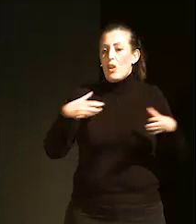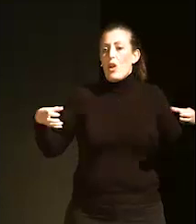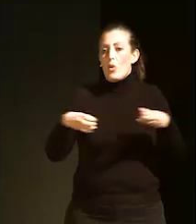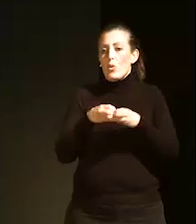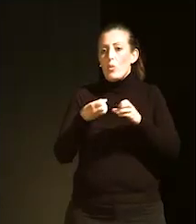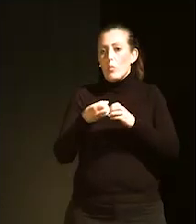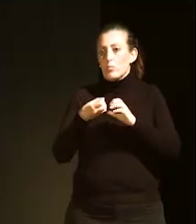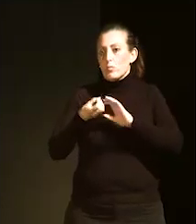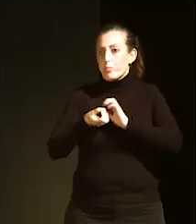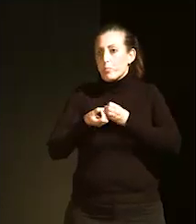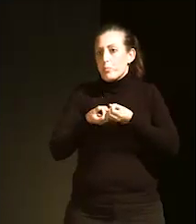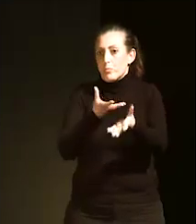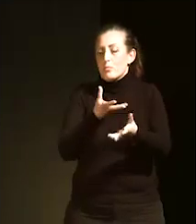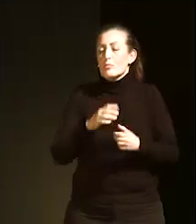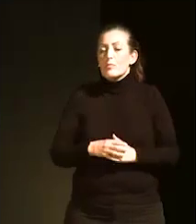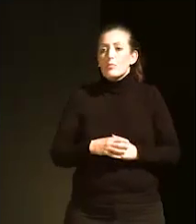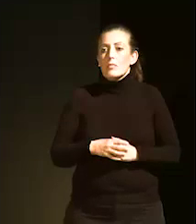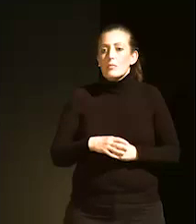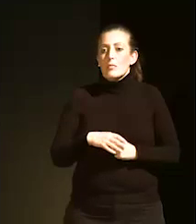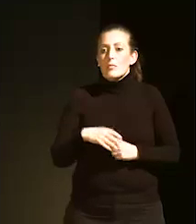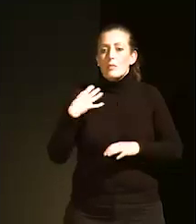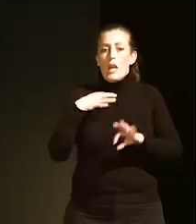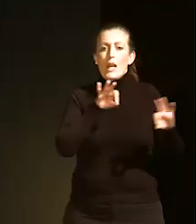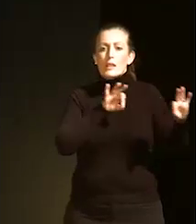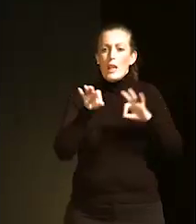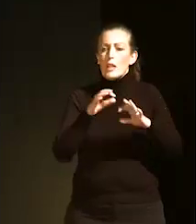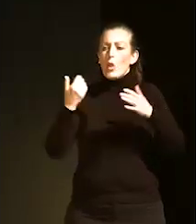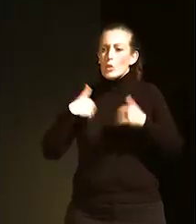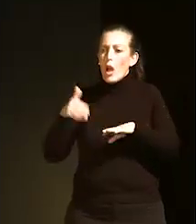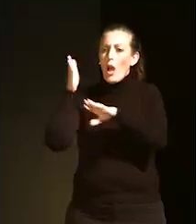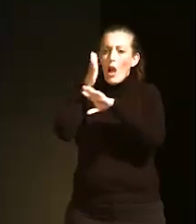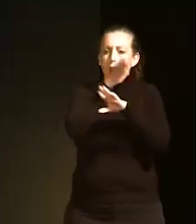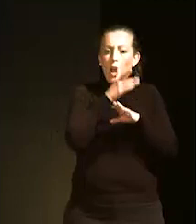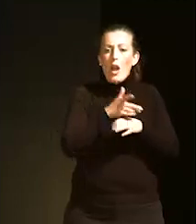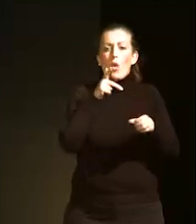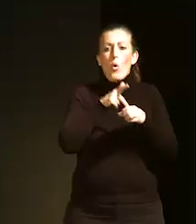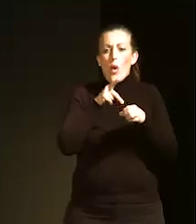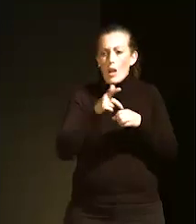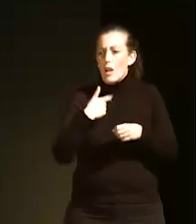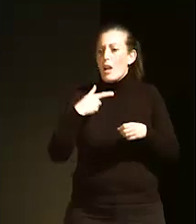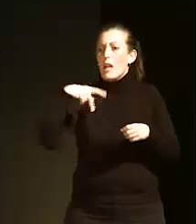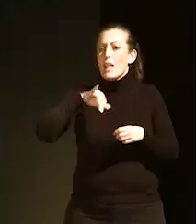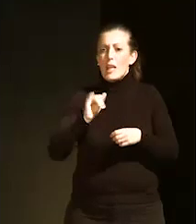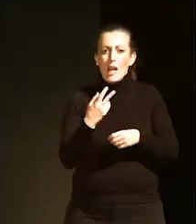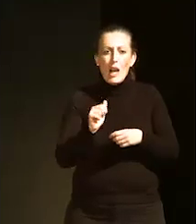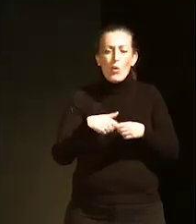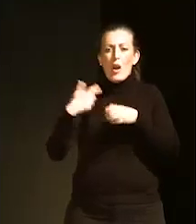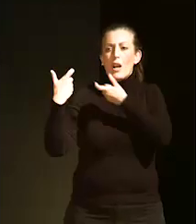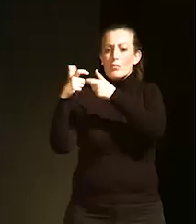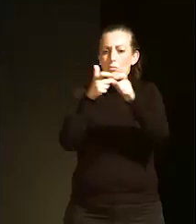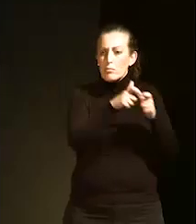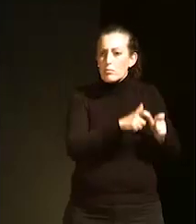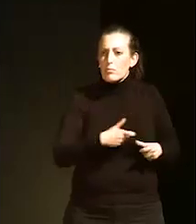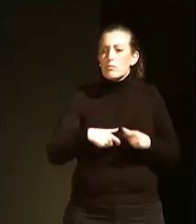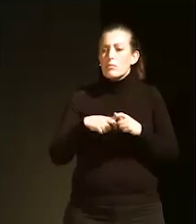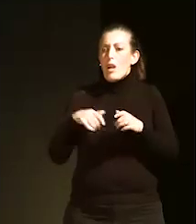colectivo la obra ya ha recorrido varios festivales en guatemala en nicaragua en diversos departamentos del país